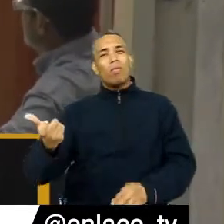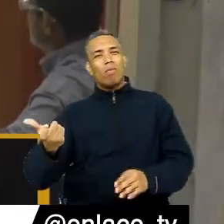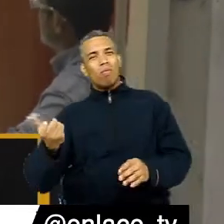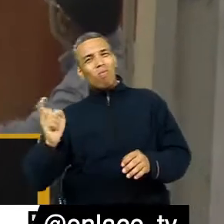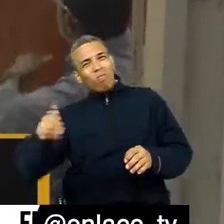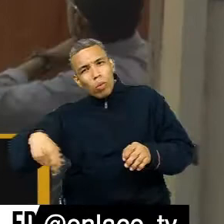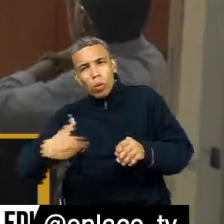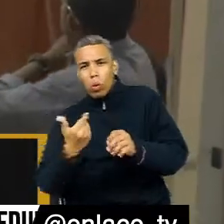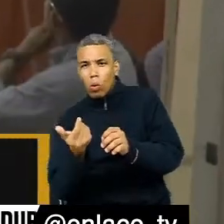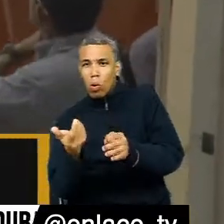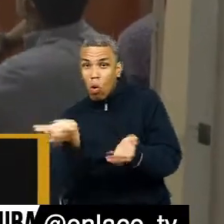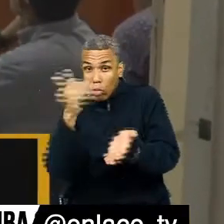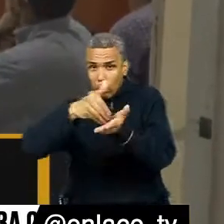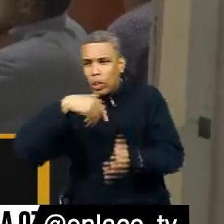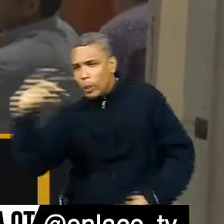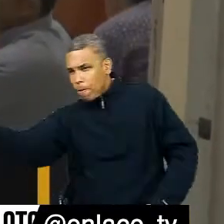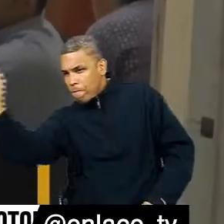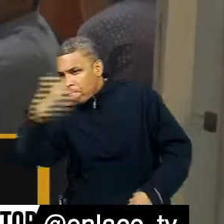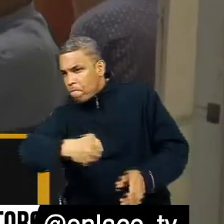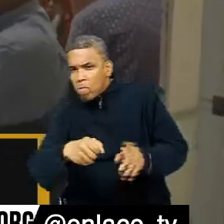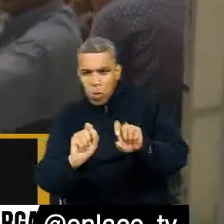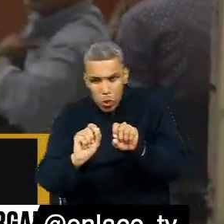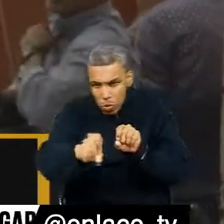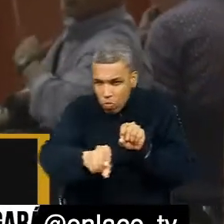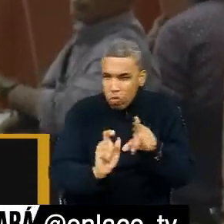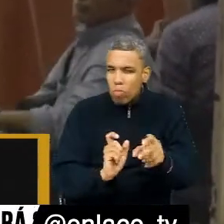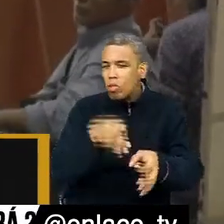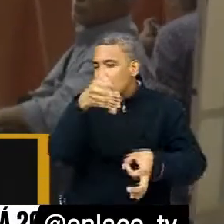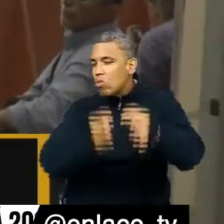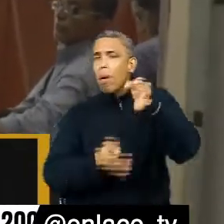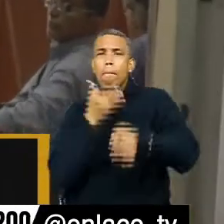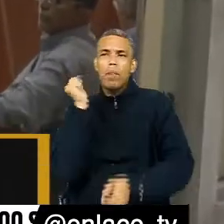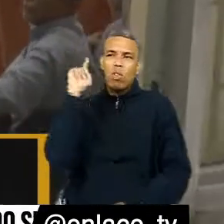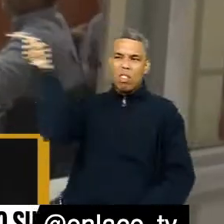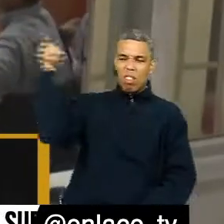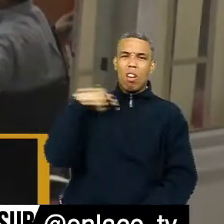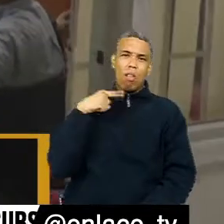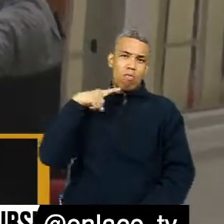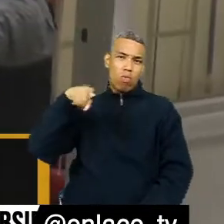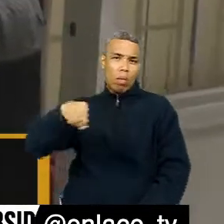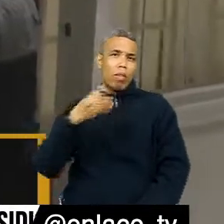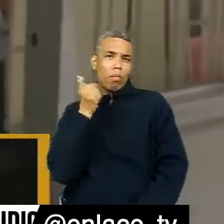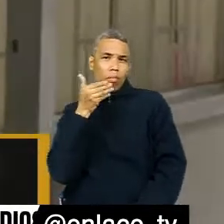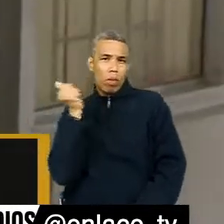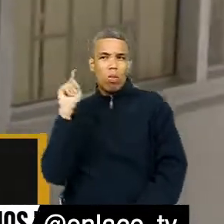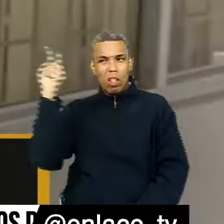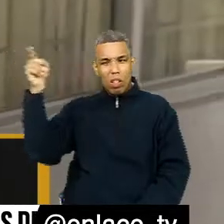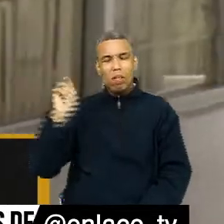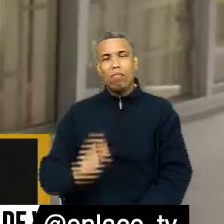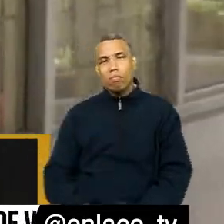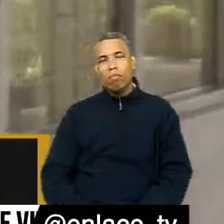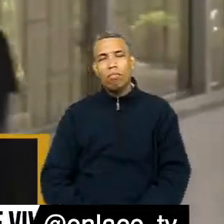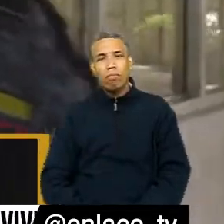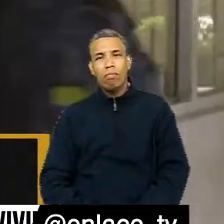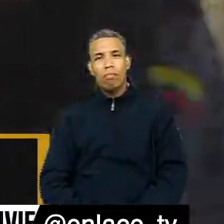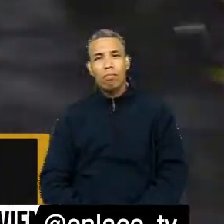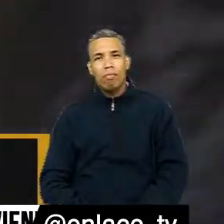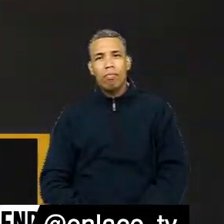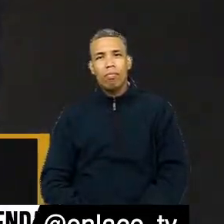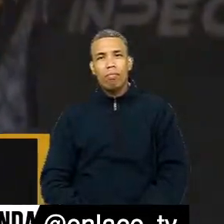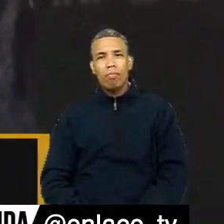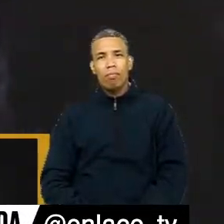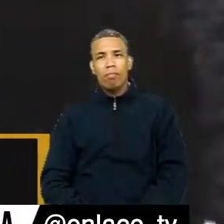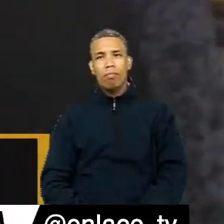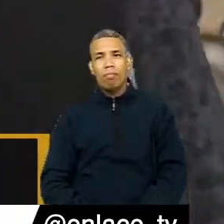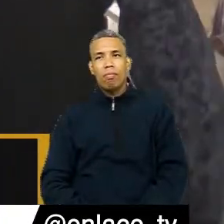revocan o si aceptan pues lo que está diciendo la juez en esta audiencia. ¿Cuál fue el argumento para la rebaja de la pena